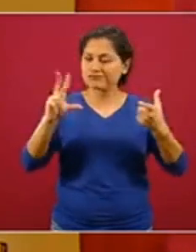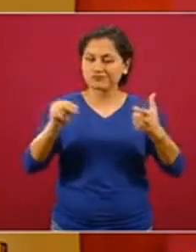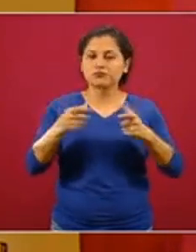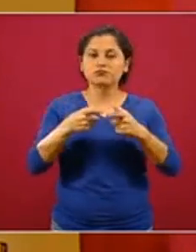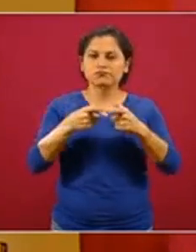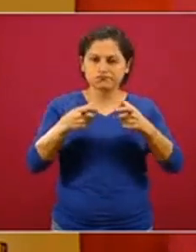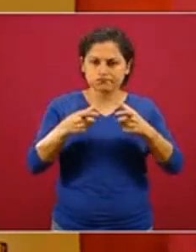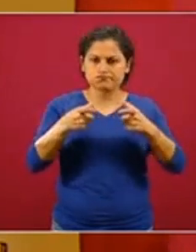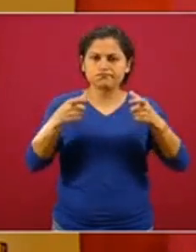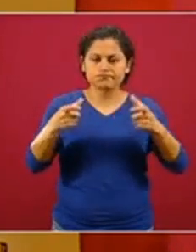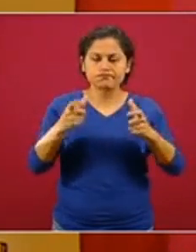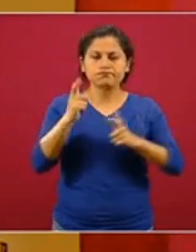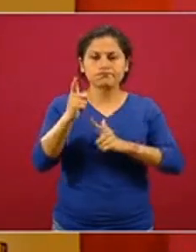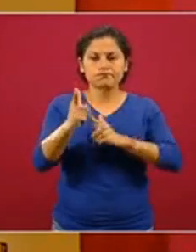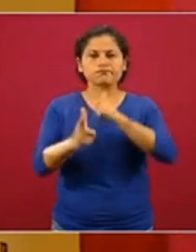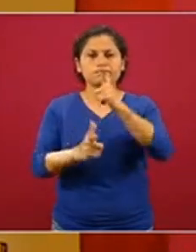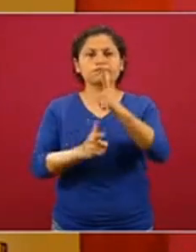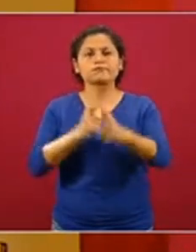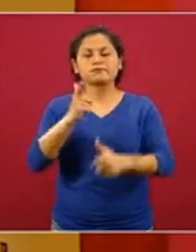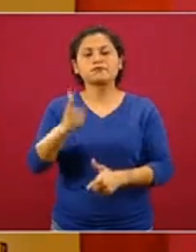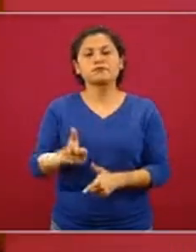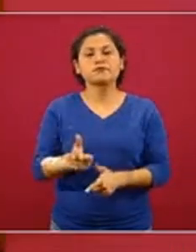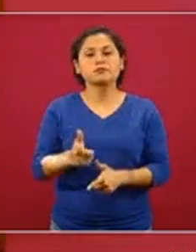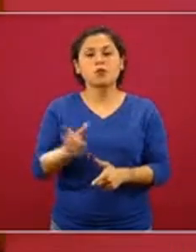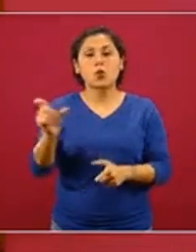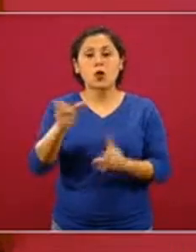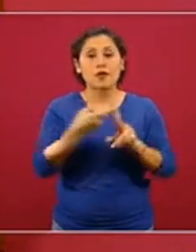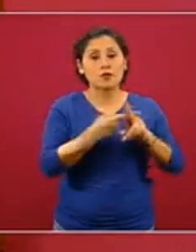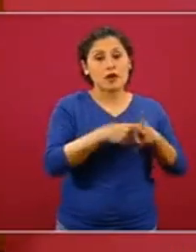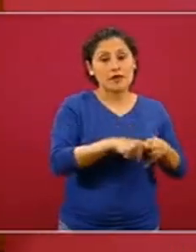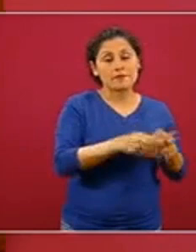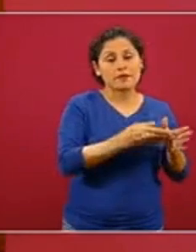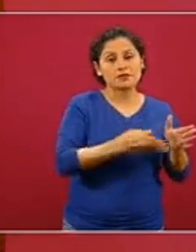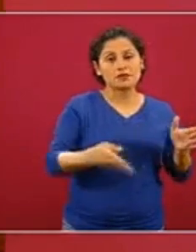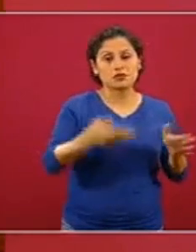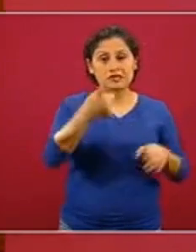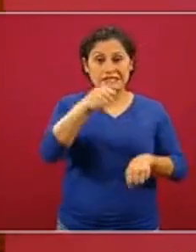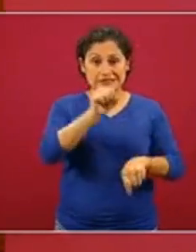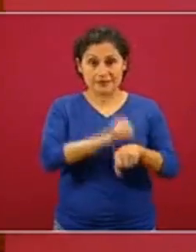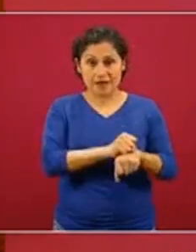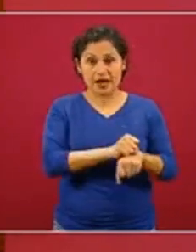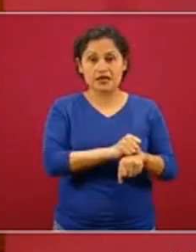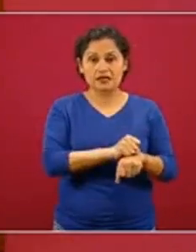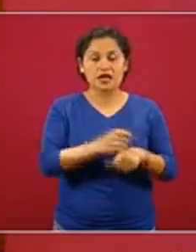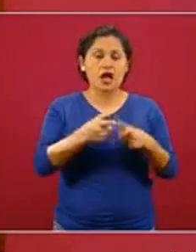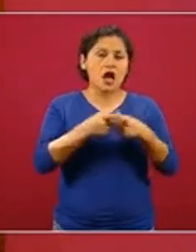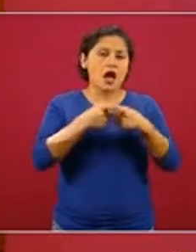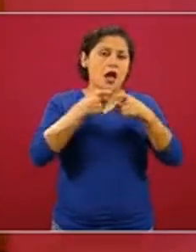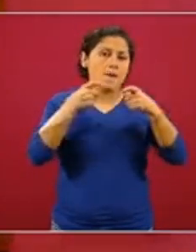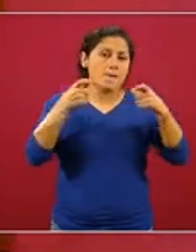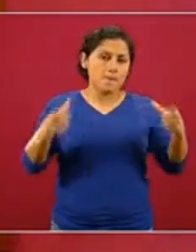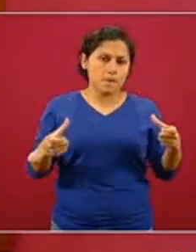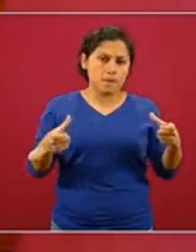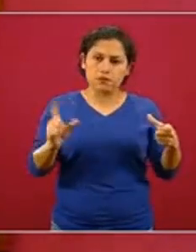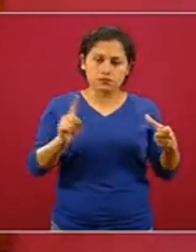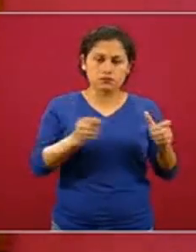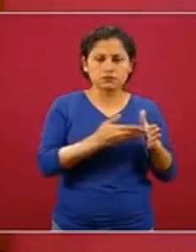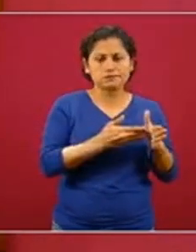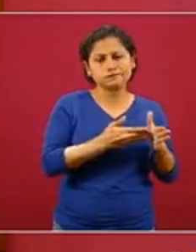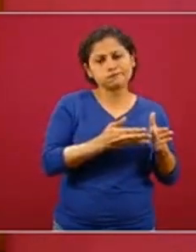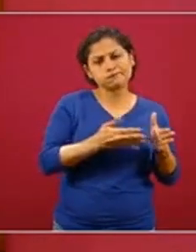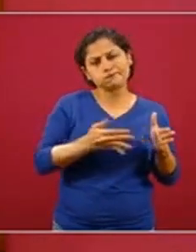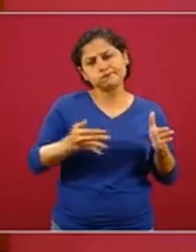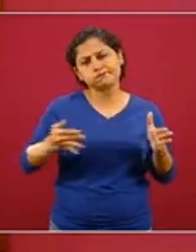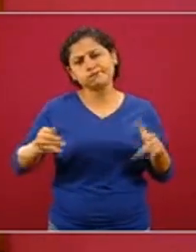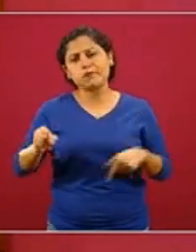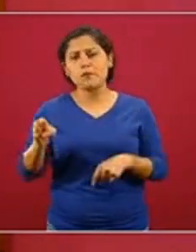punto máximo de la epidemia al inicio, en las primeras 6 semanas, lo tuvimos hasta mayo para la Ciudad de México